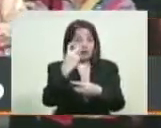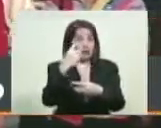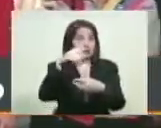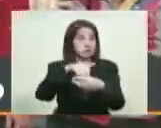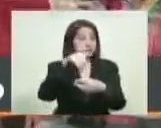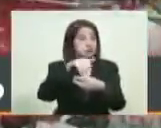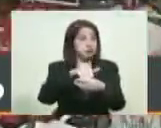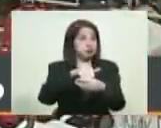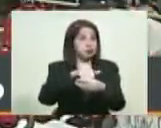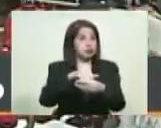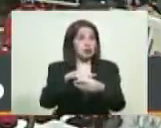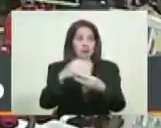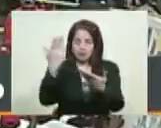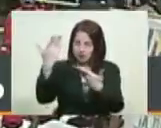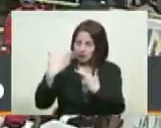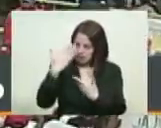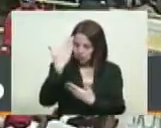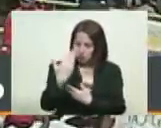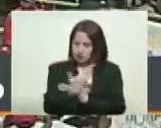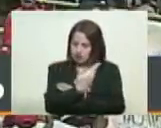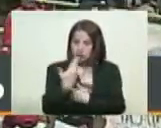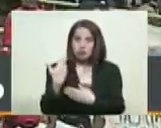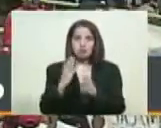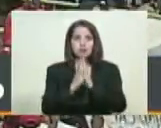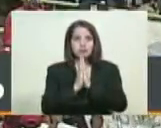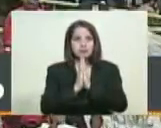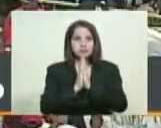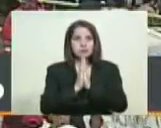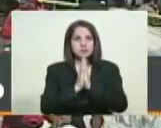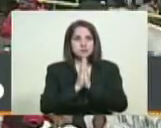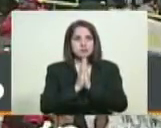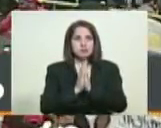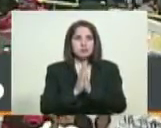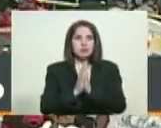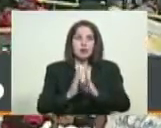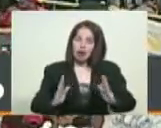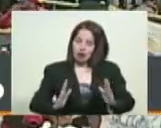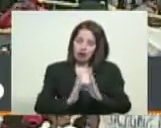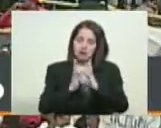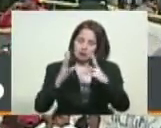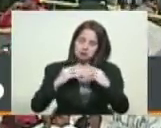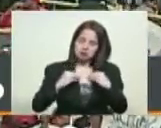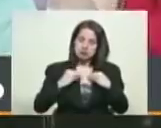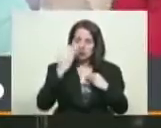18 días, dame tu bendición, dame tu bendición. Acepto tu bendición, hombre del pueblo.